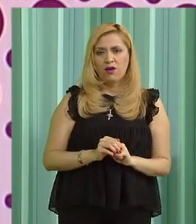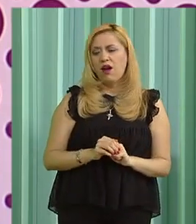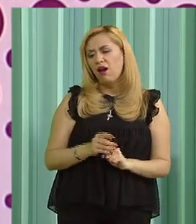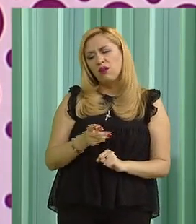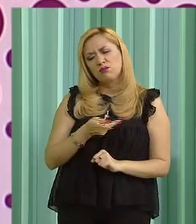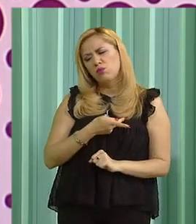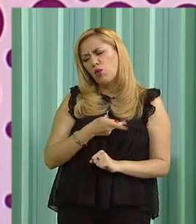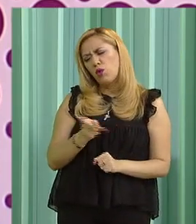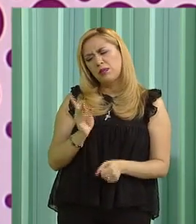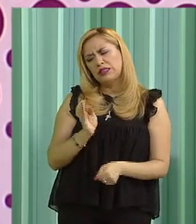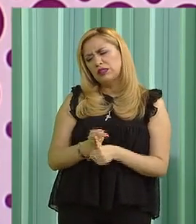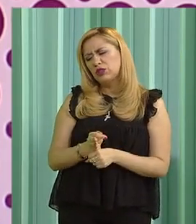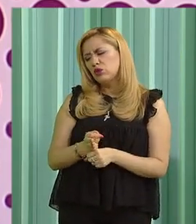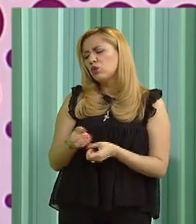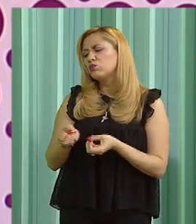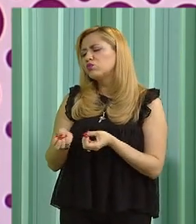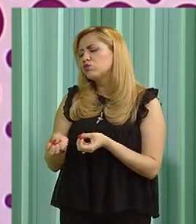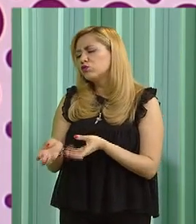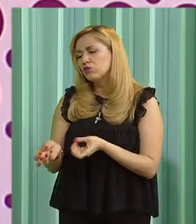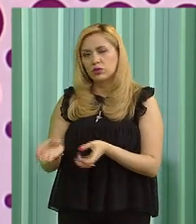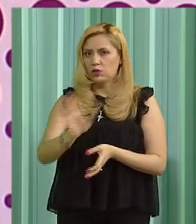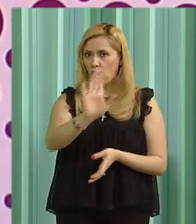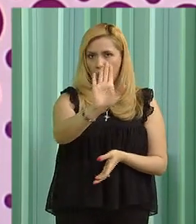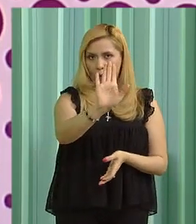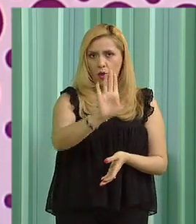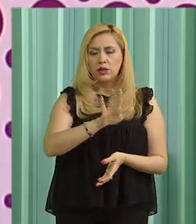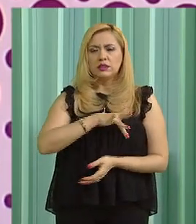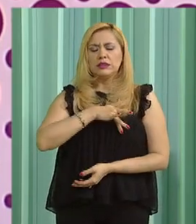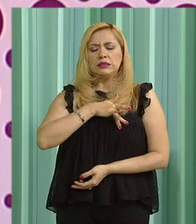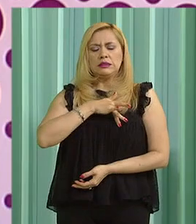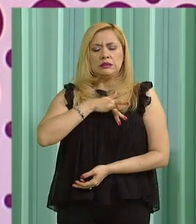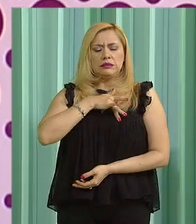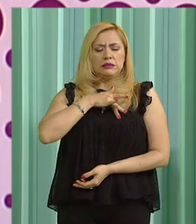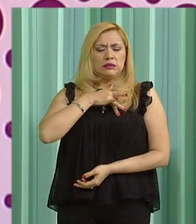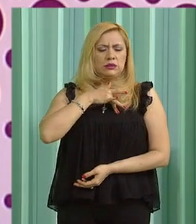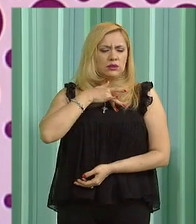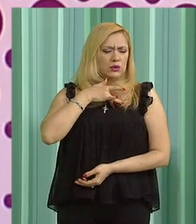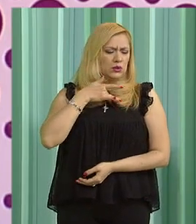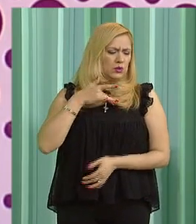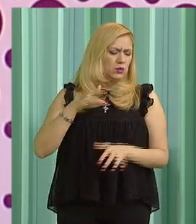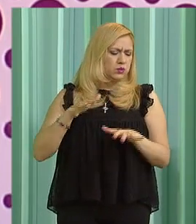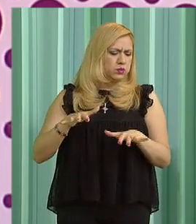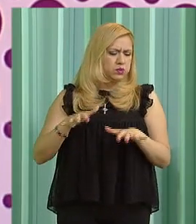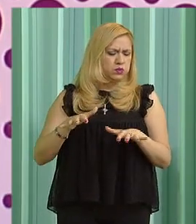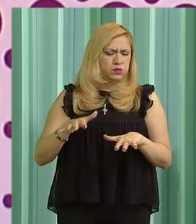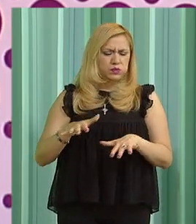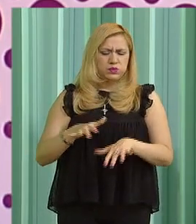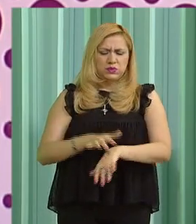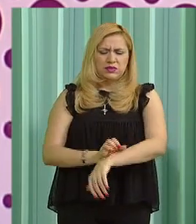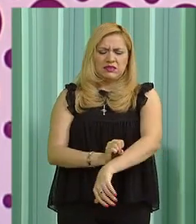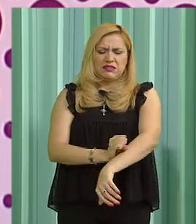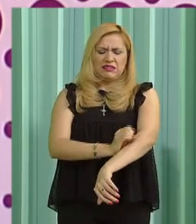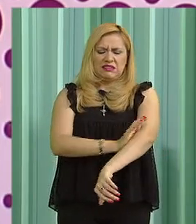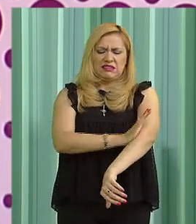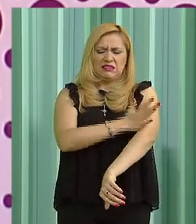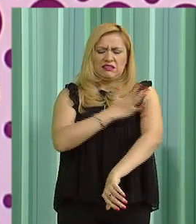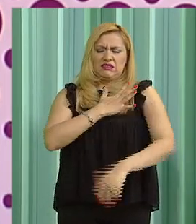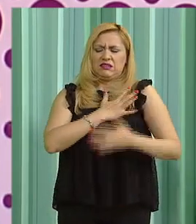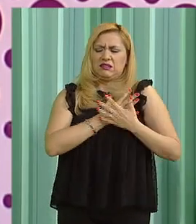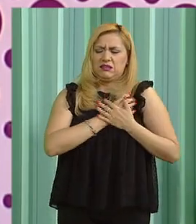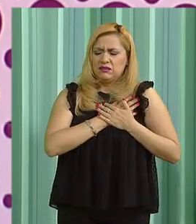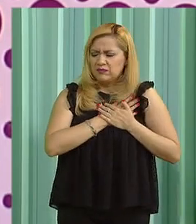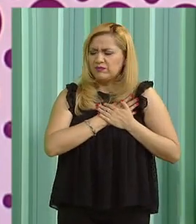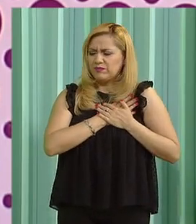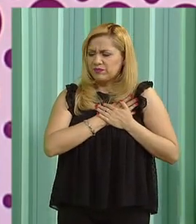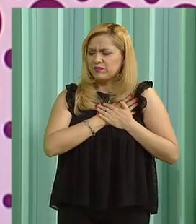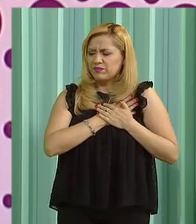conmiseración, ¿no? Pero en este caso, la compasión lo entendemos como el ser